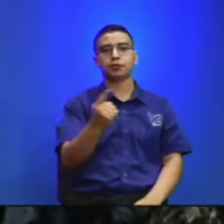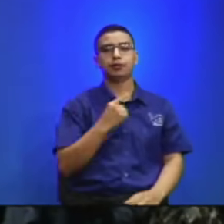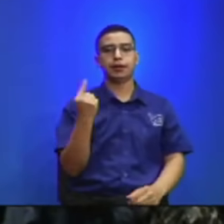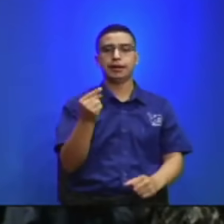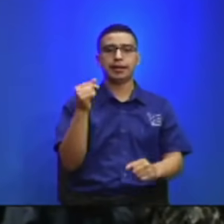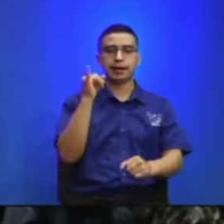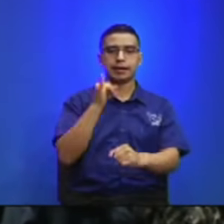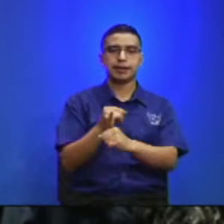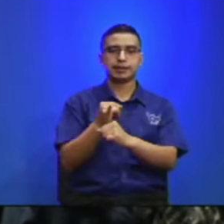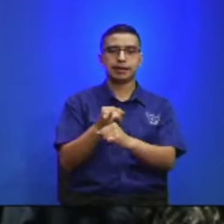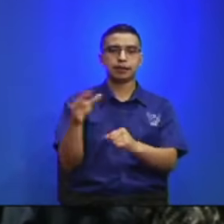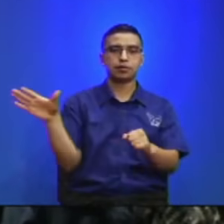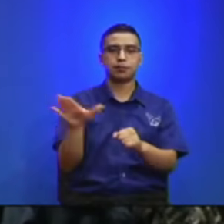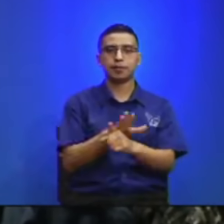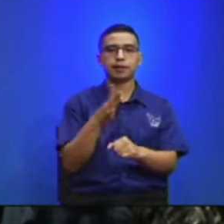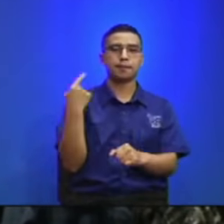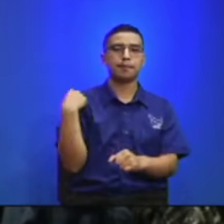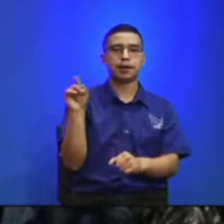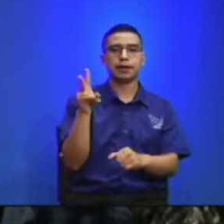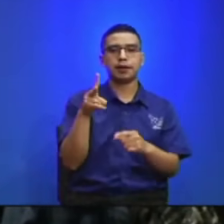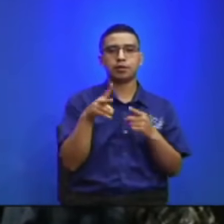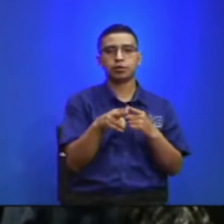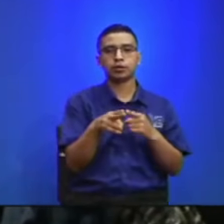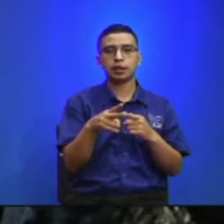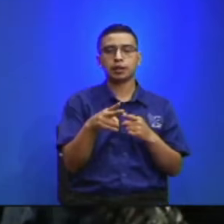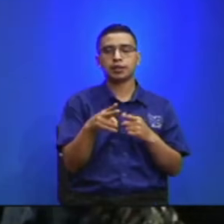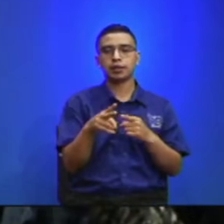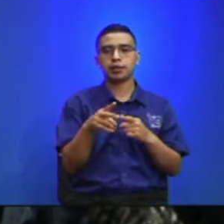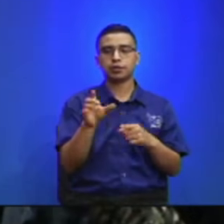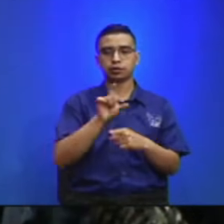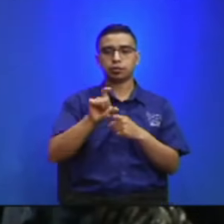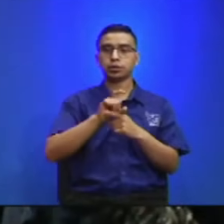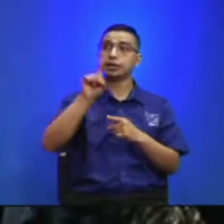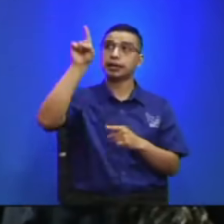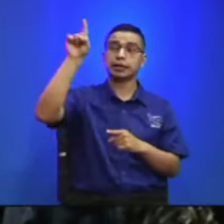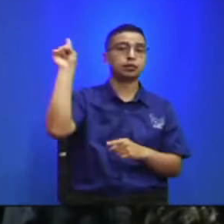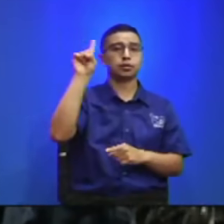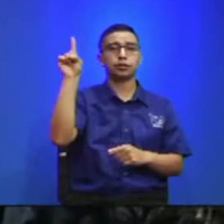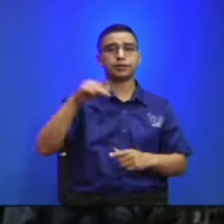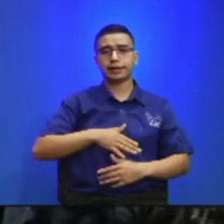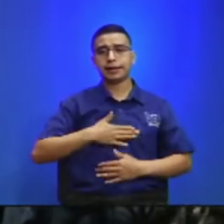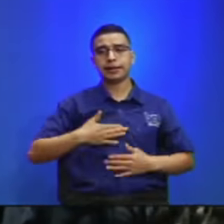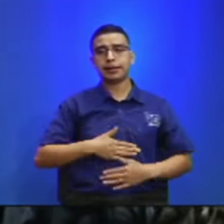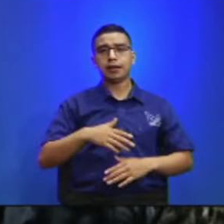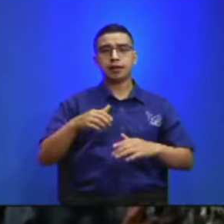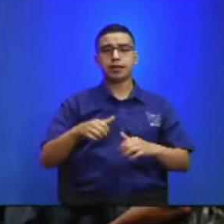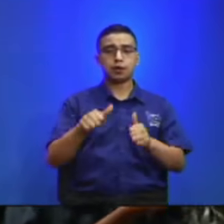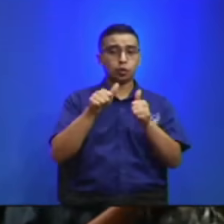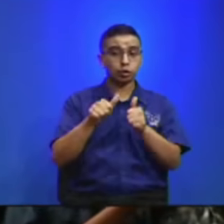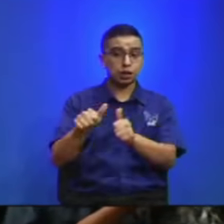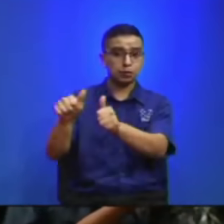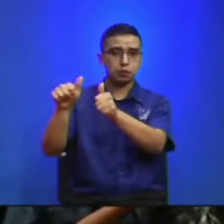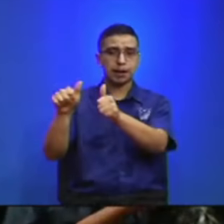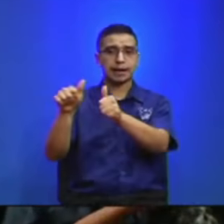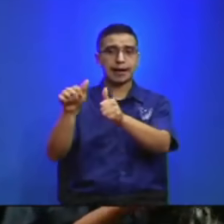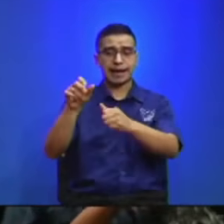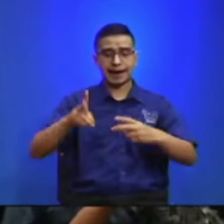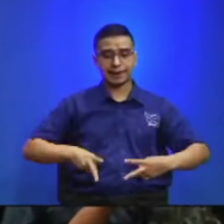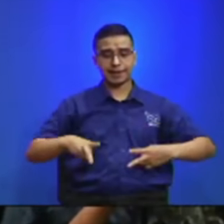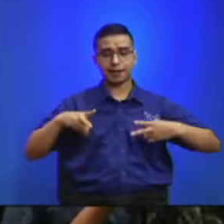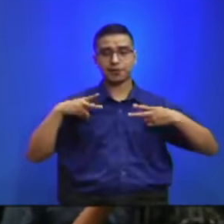para cortar con aquello que a ti no te agrada y continuar en la vida